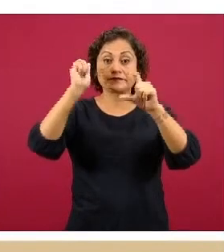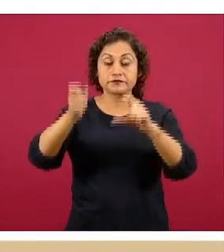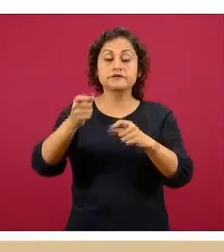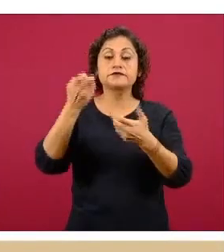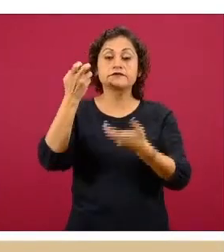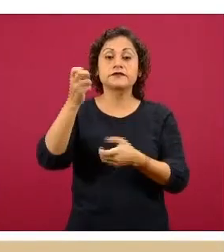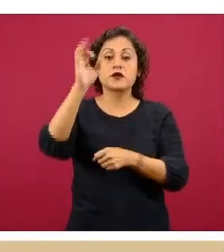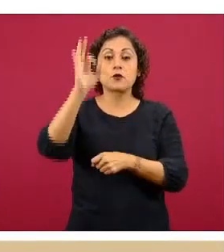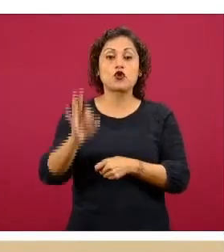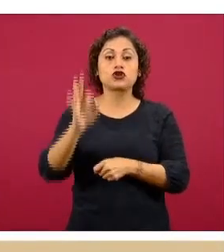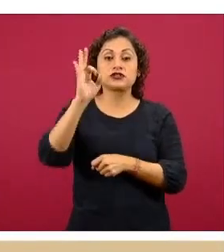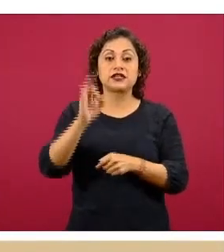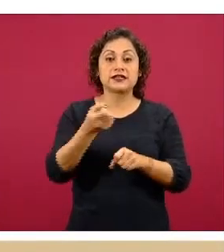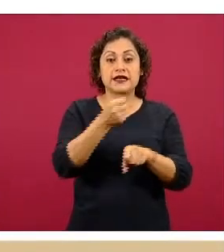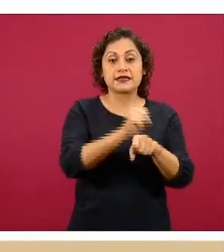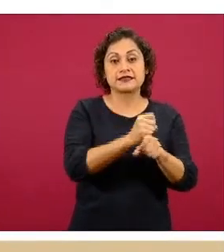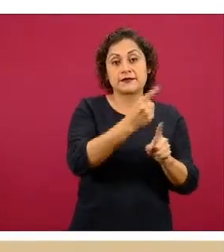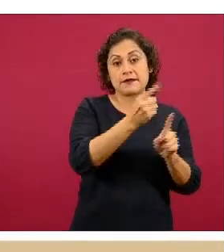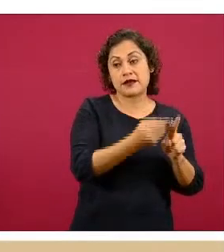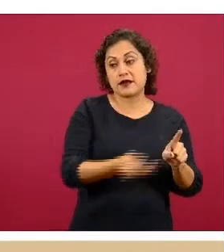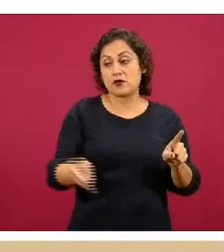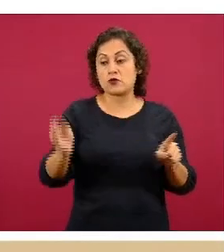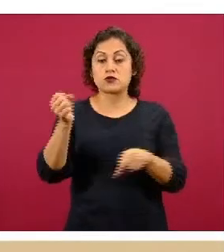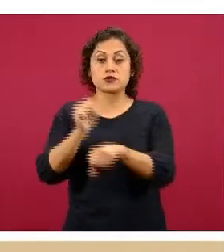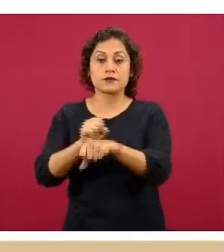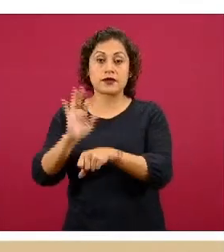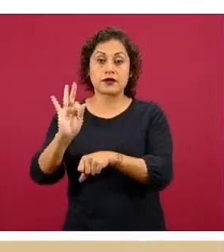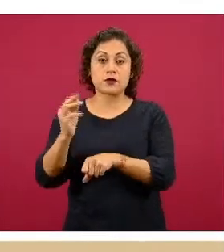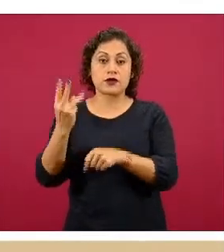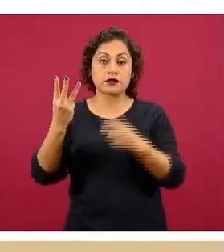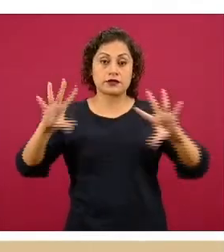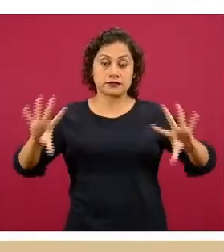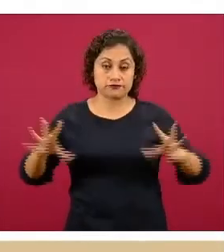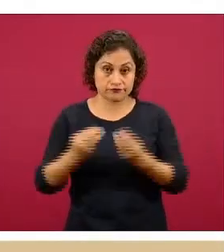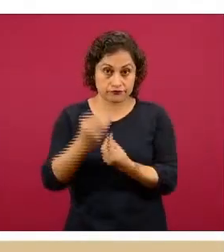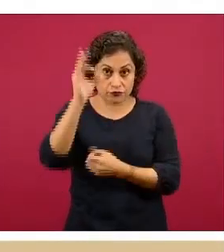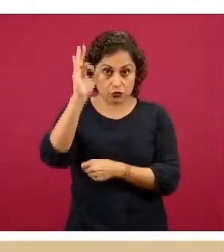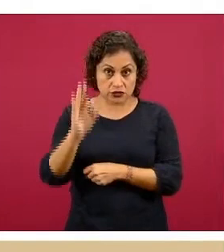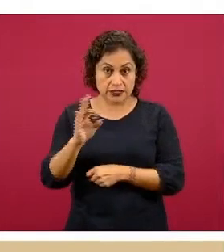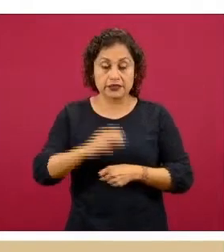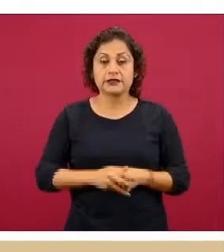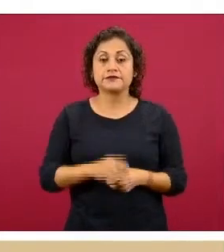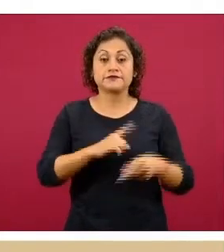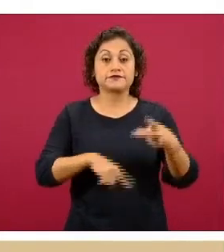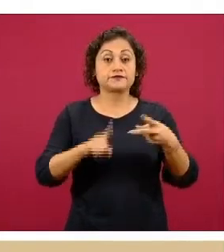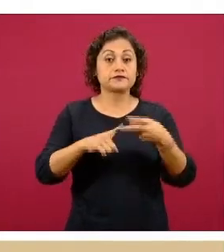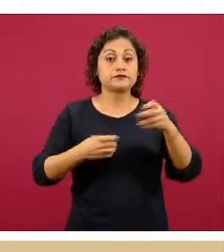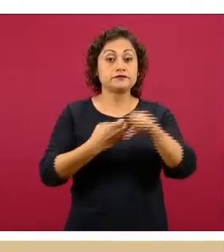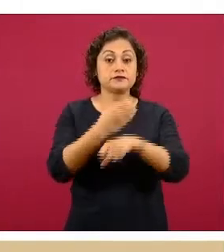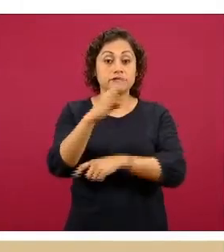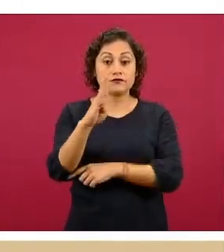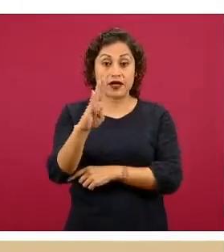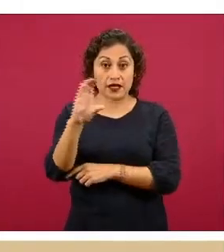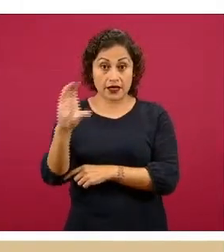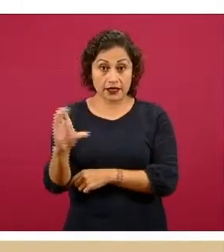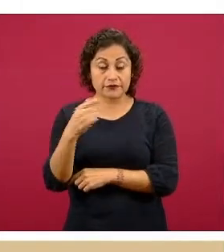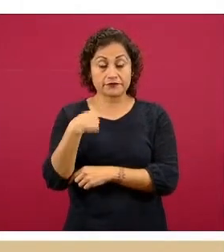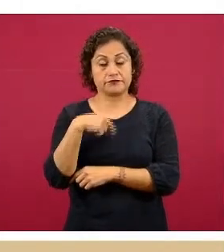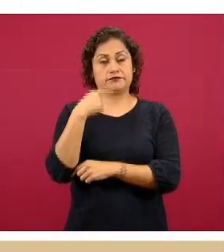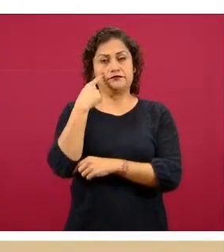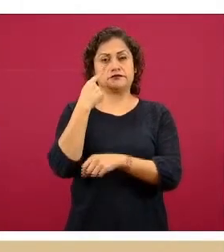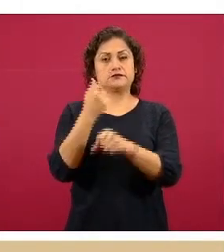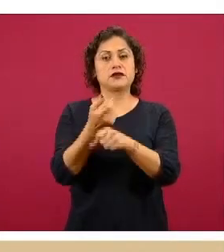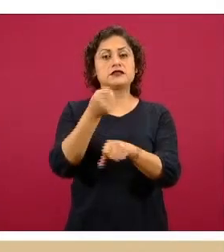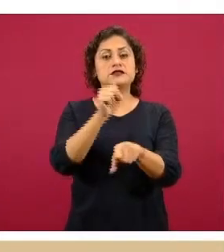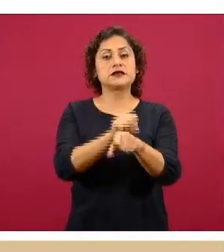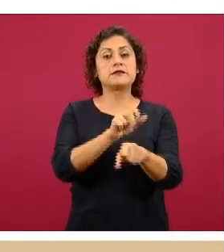desde la semana 1 hasta la semana 43. Baja California, al contrario, lo que hemos visto es que desde la semana